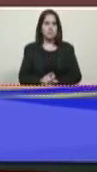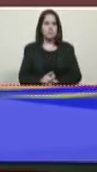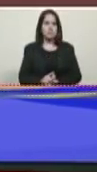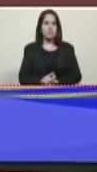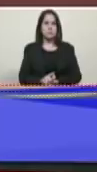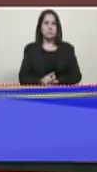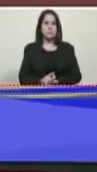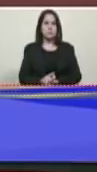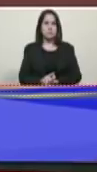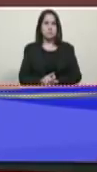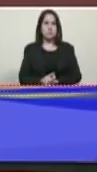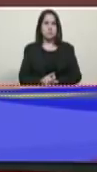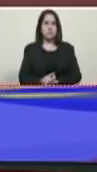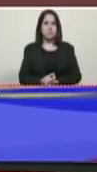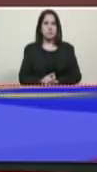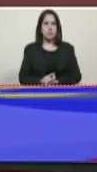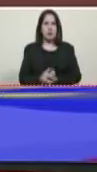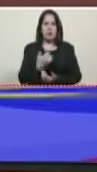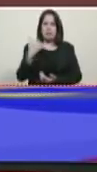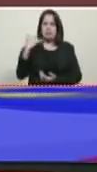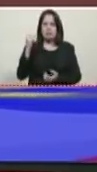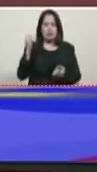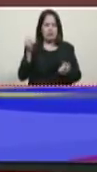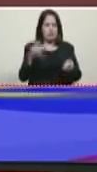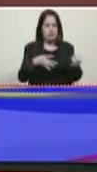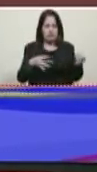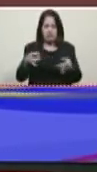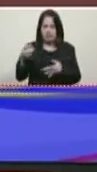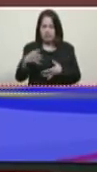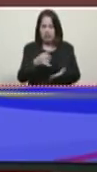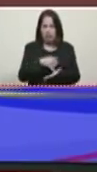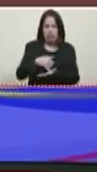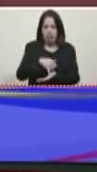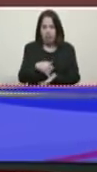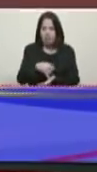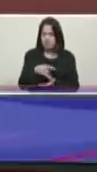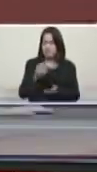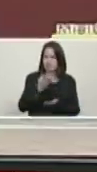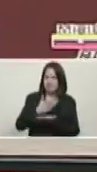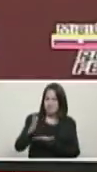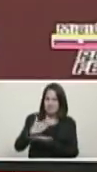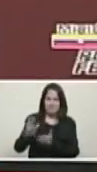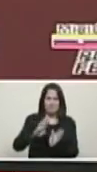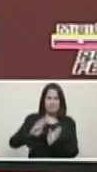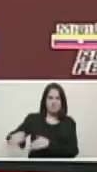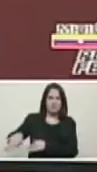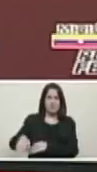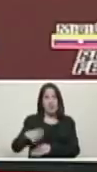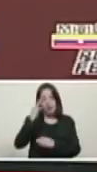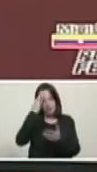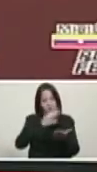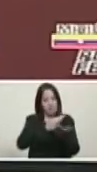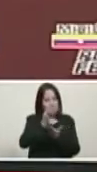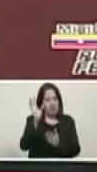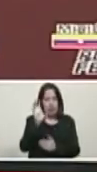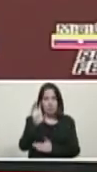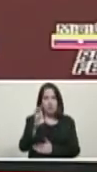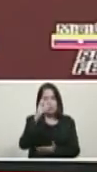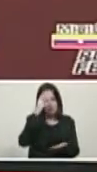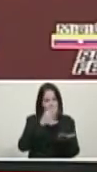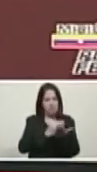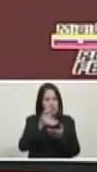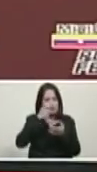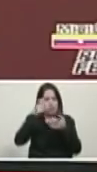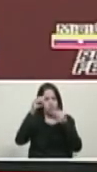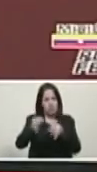inmaduras de desestabilización no es tiempo para eso tengamos fe en nuestra patria tengamos la seguridad